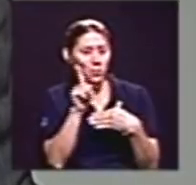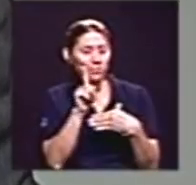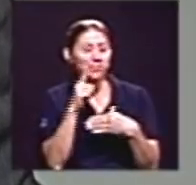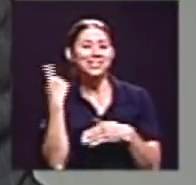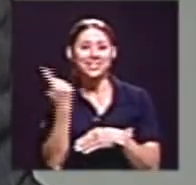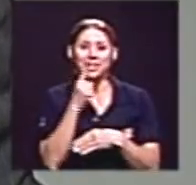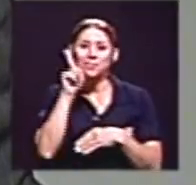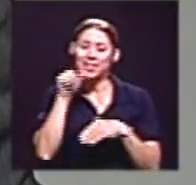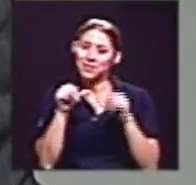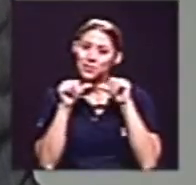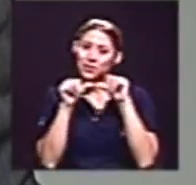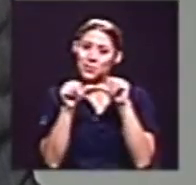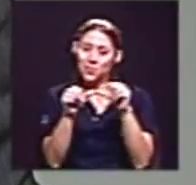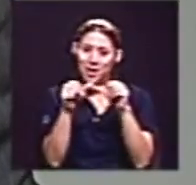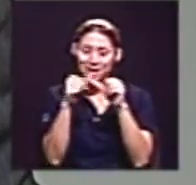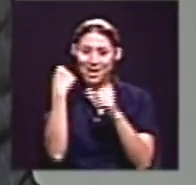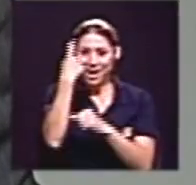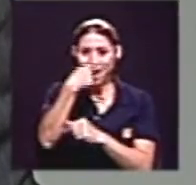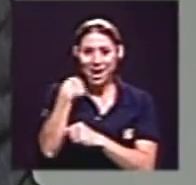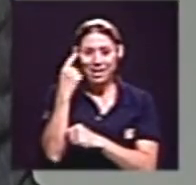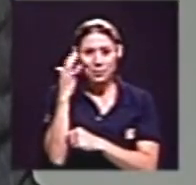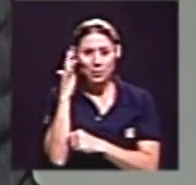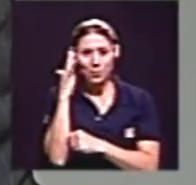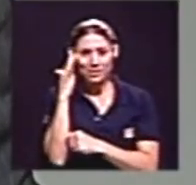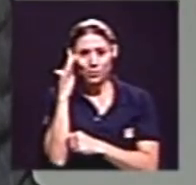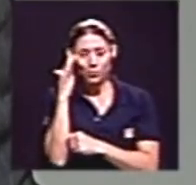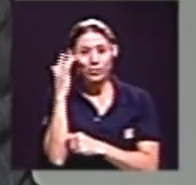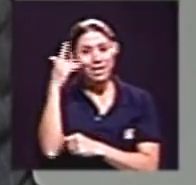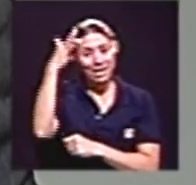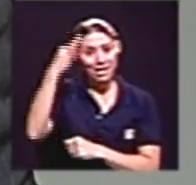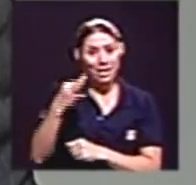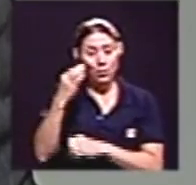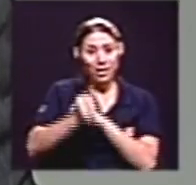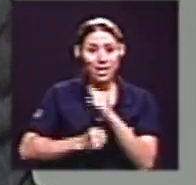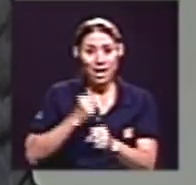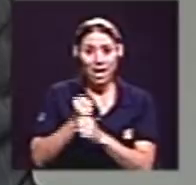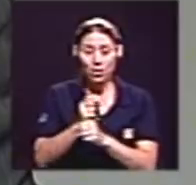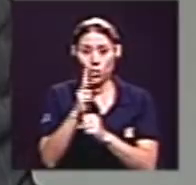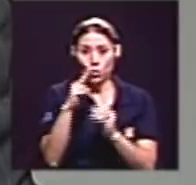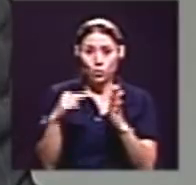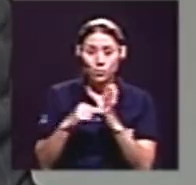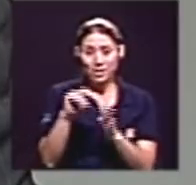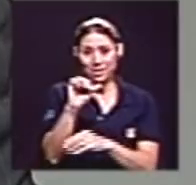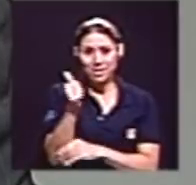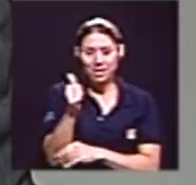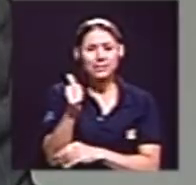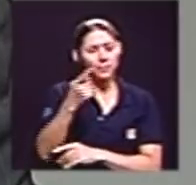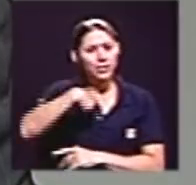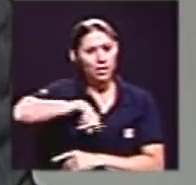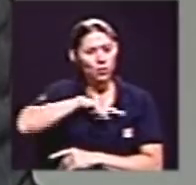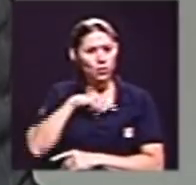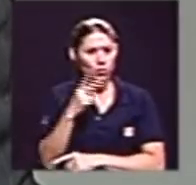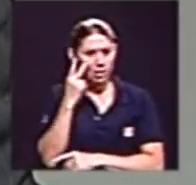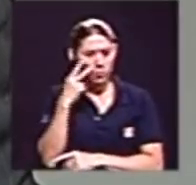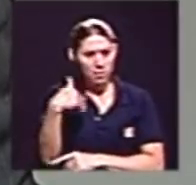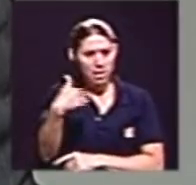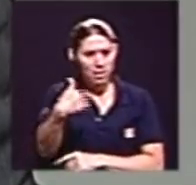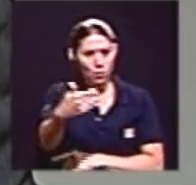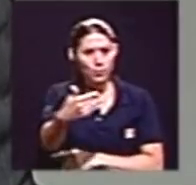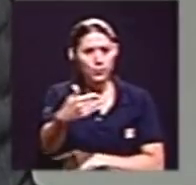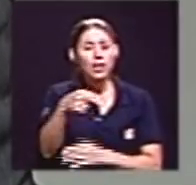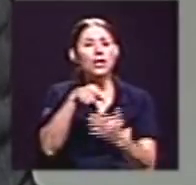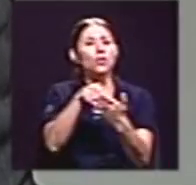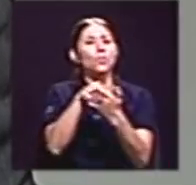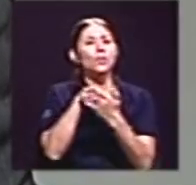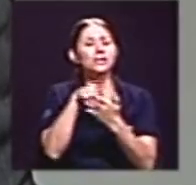siempre. Yo creo que en el 2010, en lo que estamos viendo, por lo menos los primeros ejercicios que estamos haciendo, lo que nos muestran